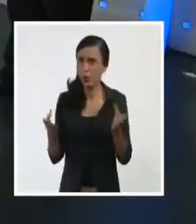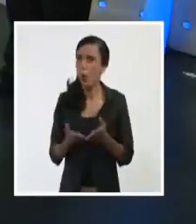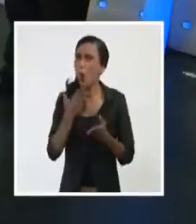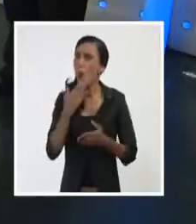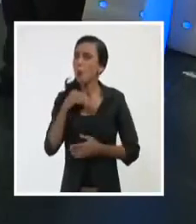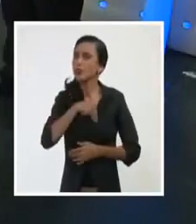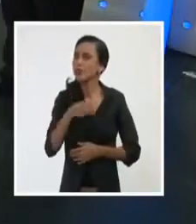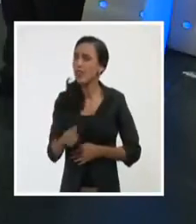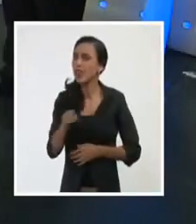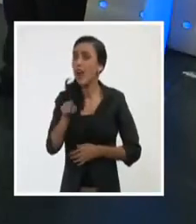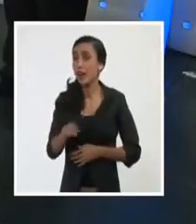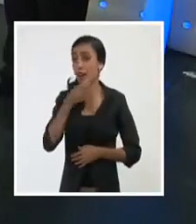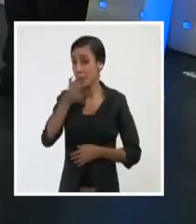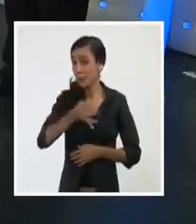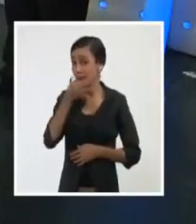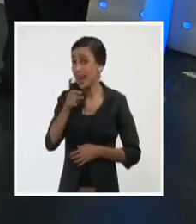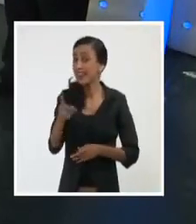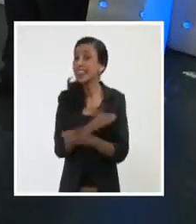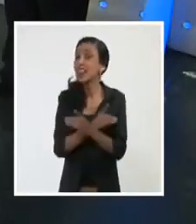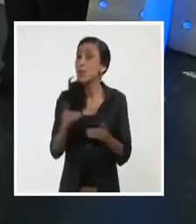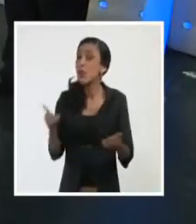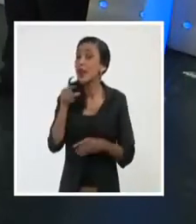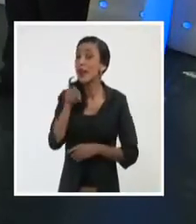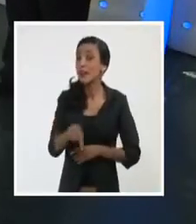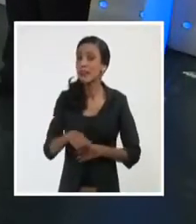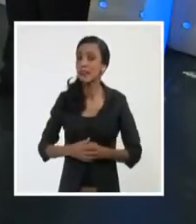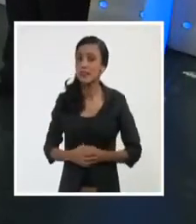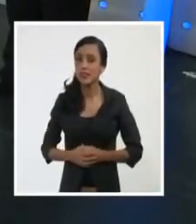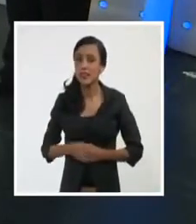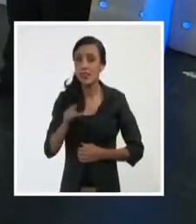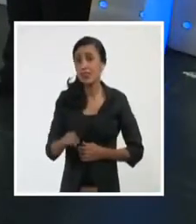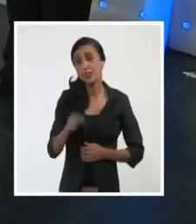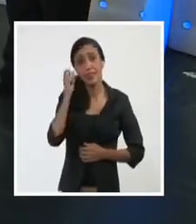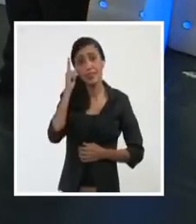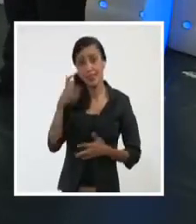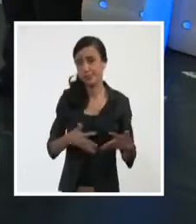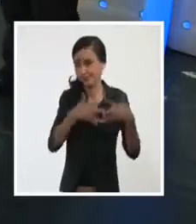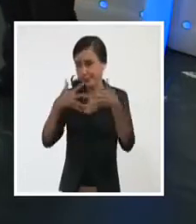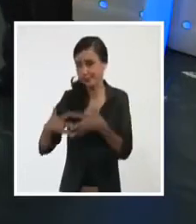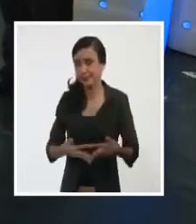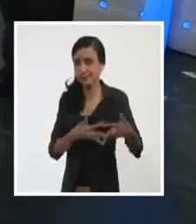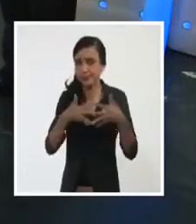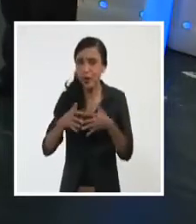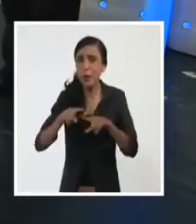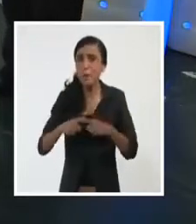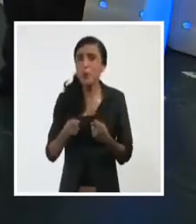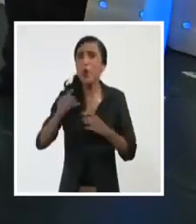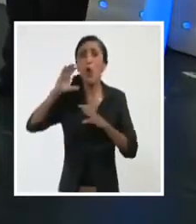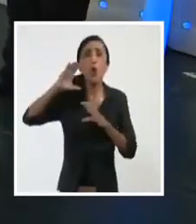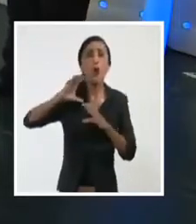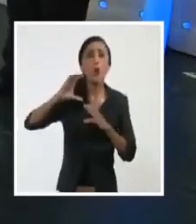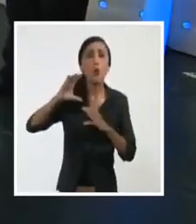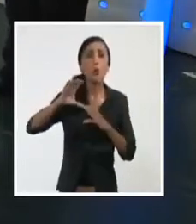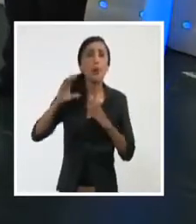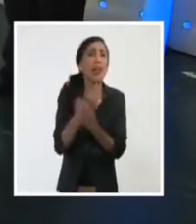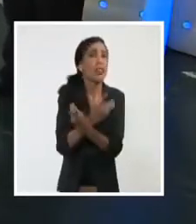que aclarar, ¿no? Es la democracia según The United States of America, ¿verdad? Exactamente. Porque estamos hablando de una cumbre de democracia,